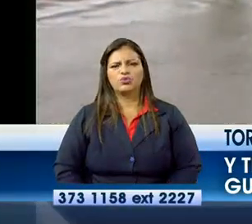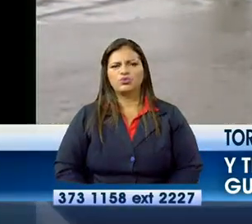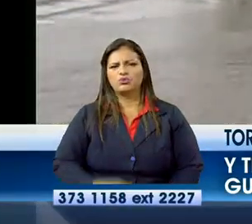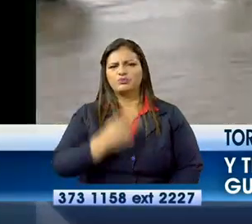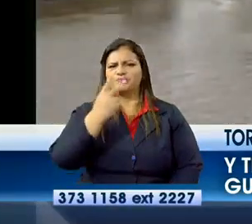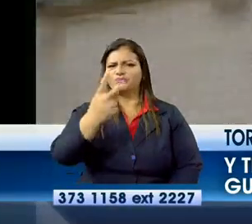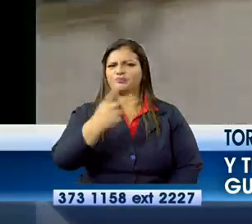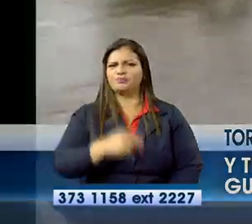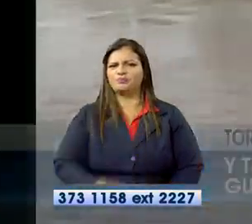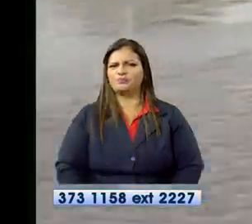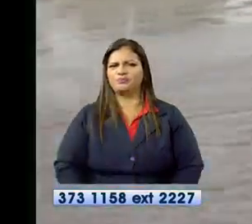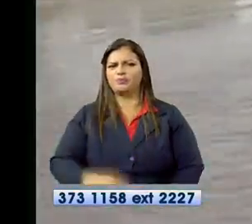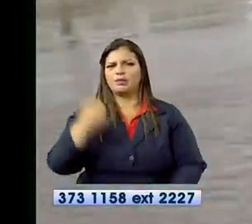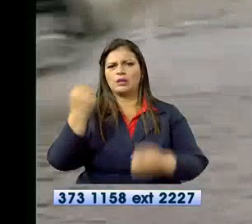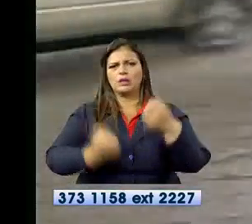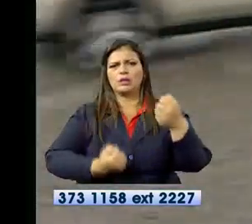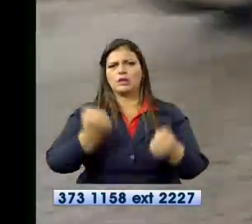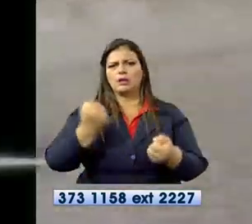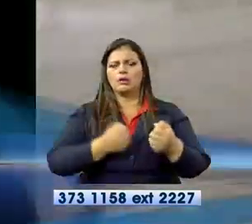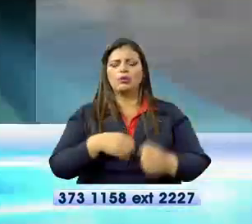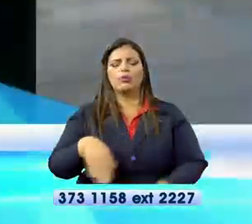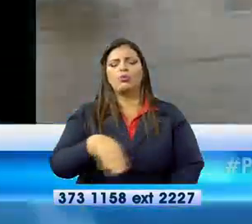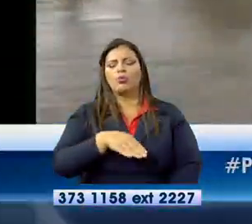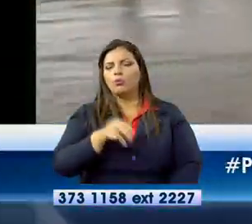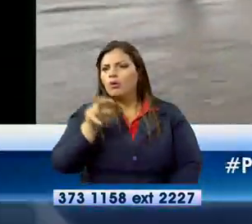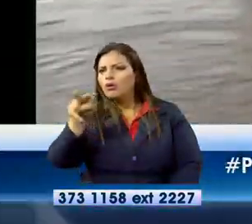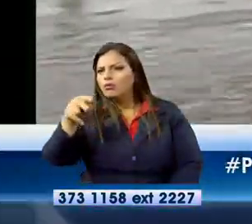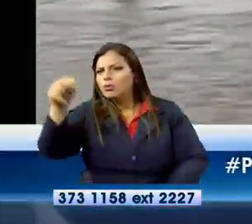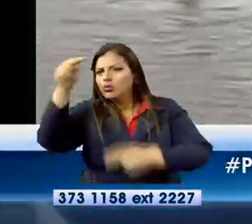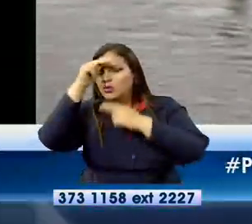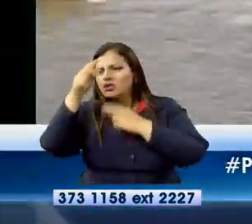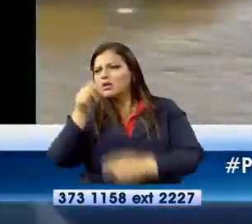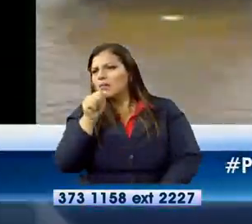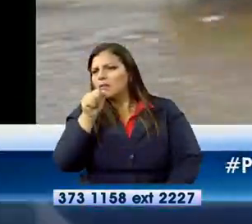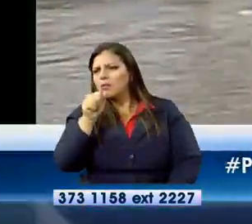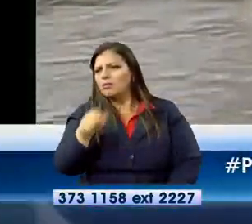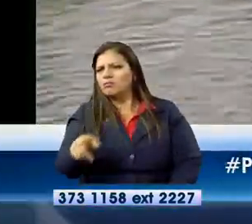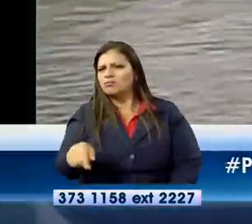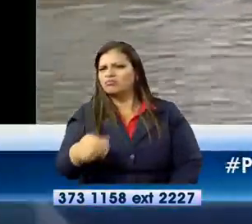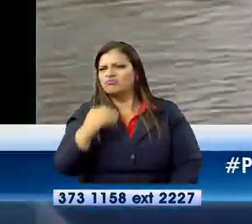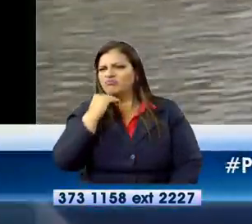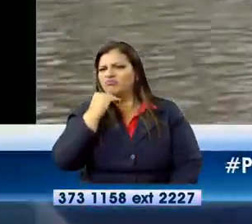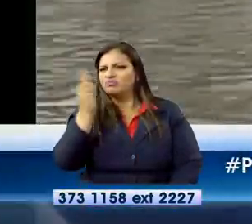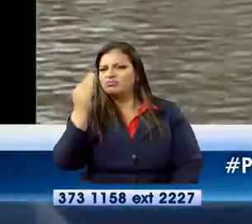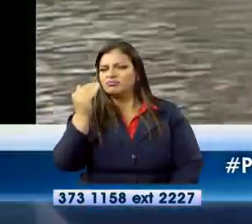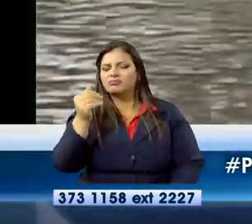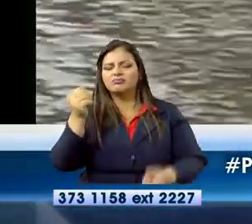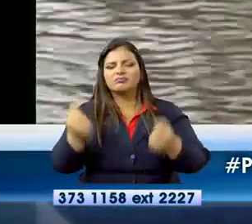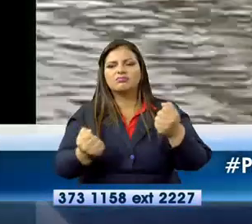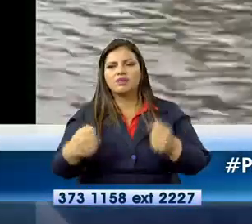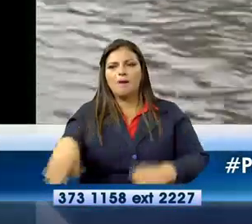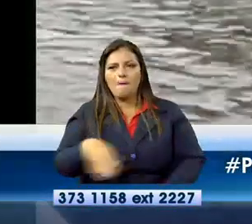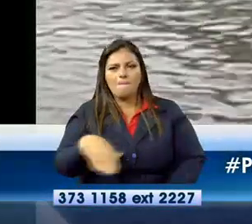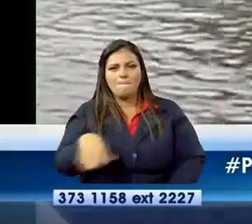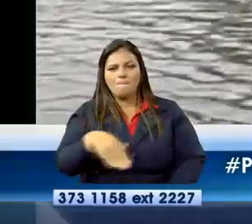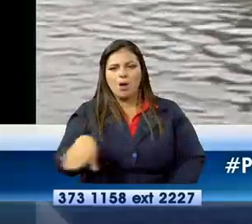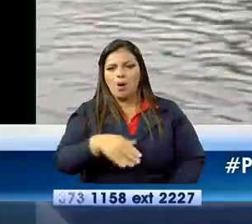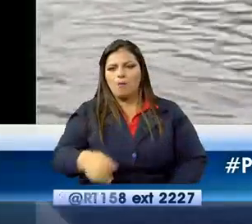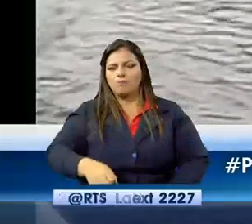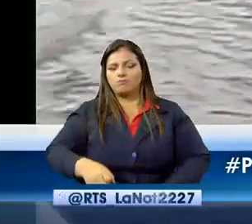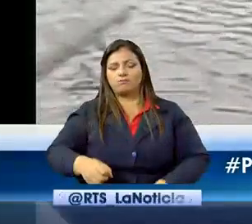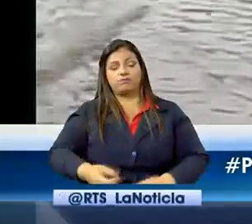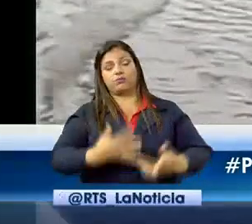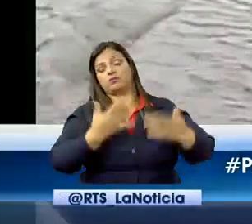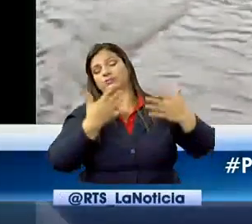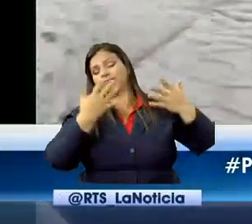cuenta que estamos aquí, pero miren cómo la gente inconsecuente, gente incivilizada, miren cómo nos trata de mojar con esta